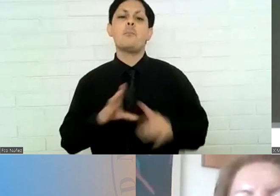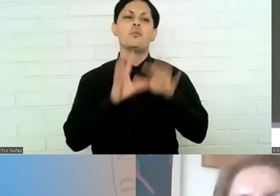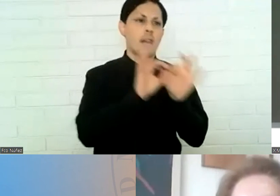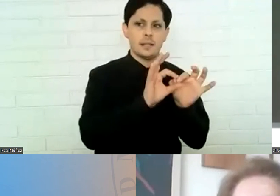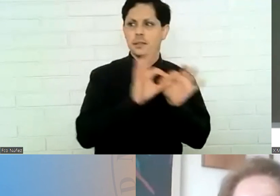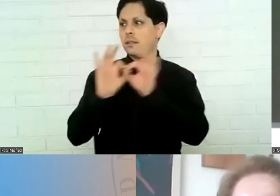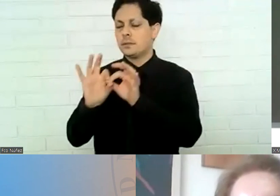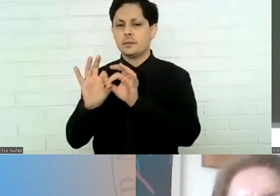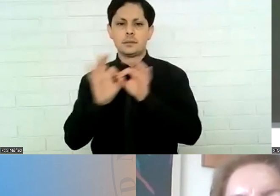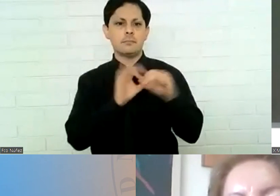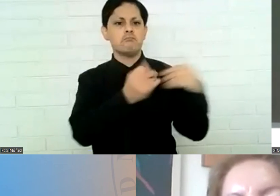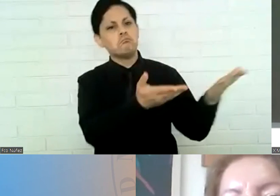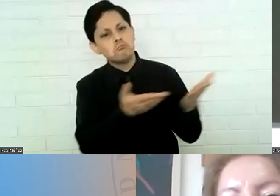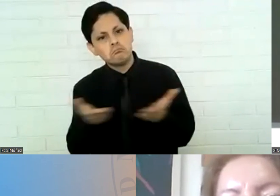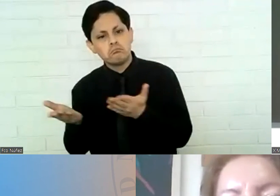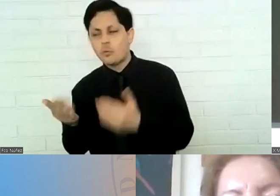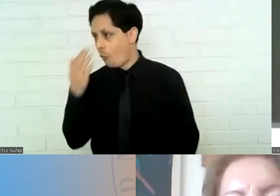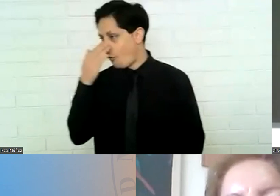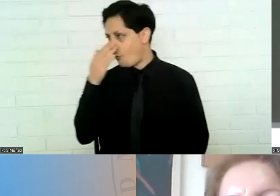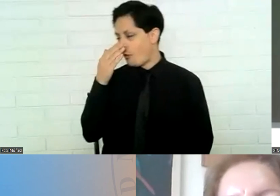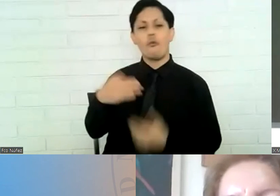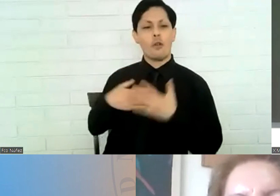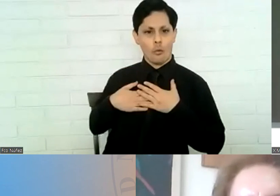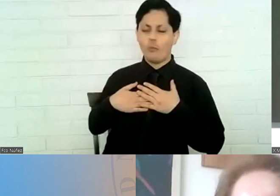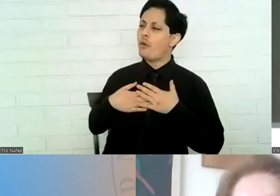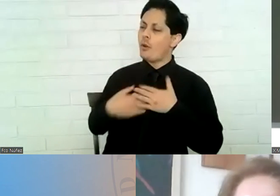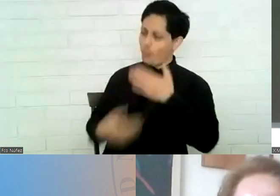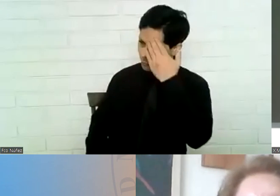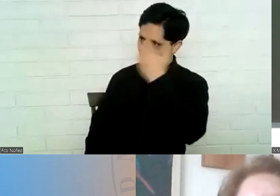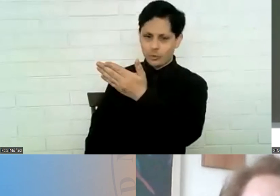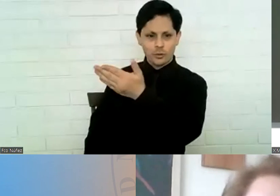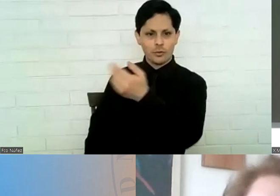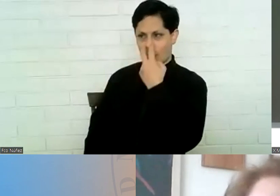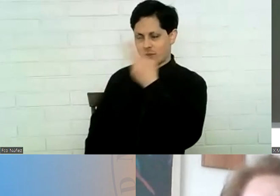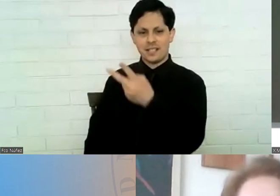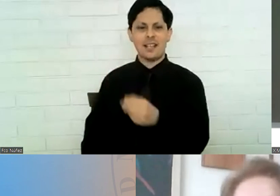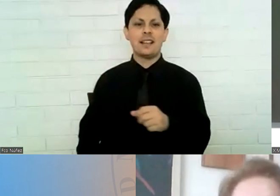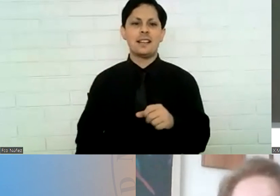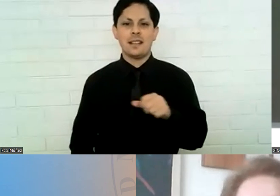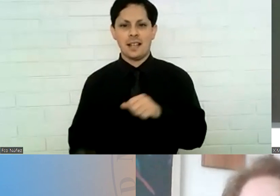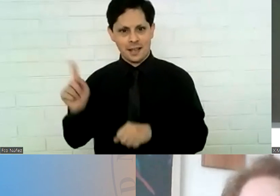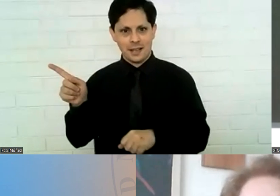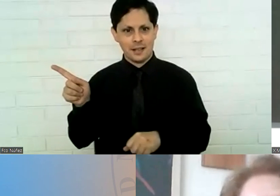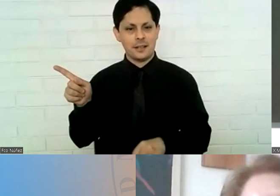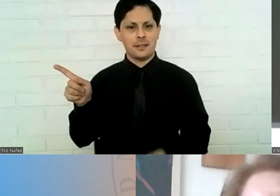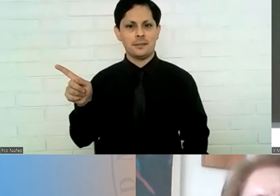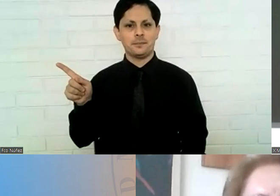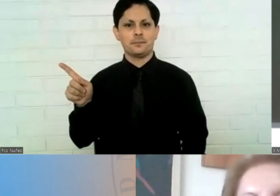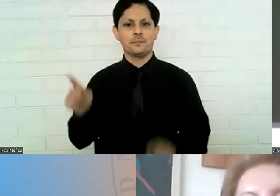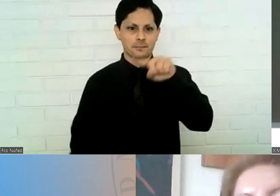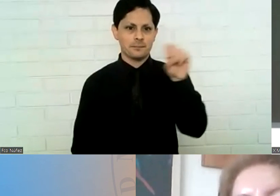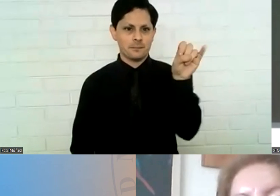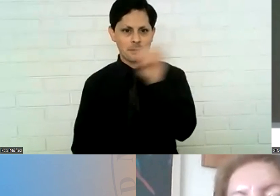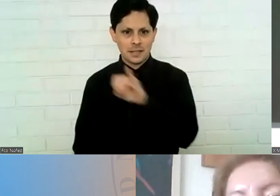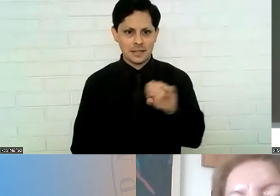un gusto conocer a Sardel y a las personas que no había visto hacía tiempo, Rosa, que sé yo, y otras